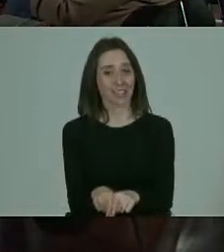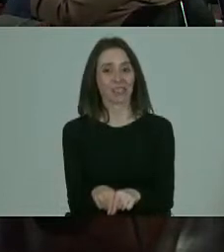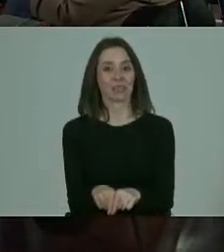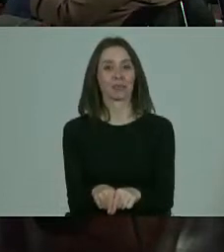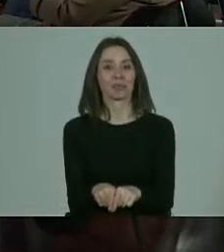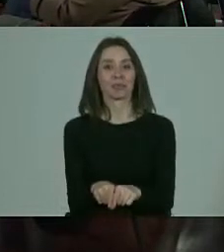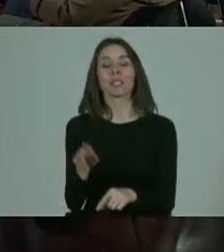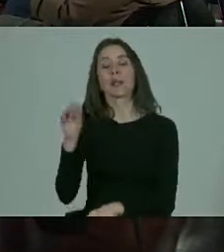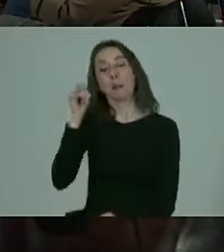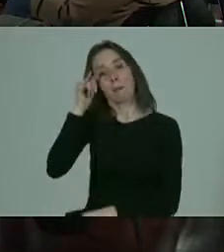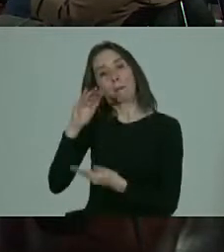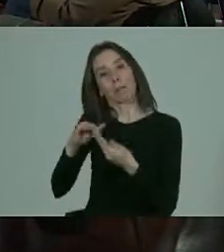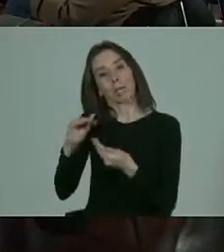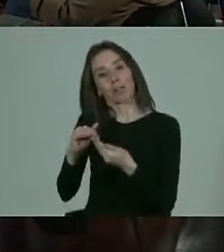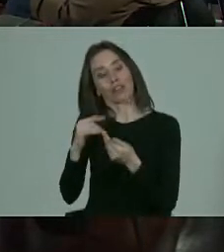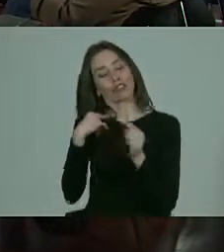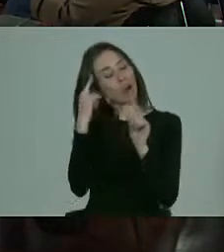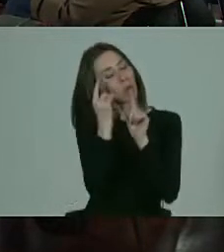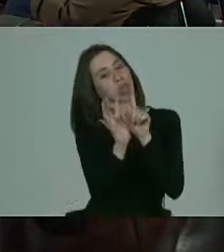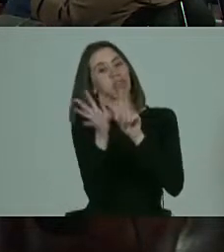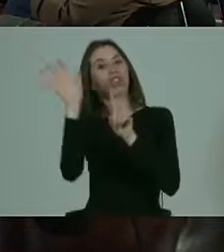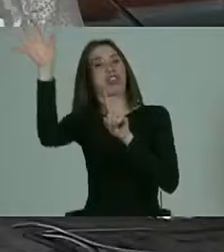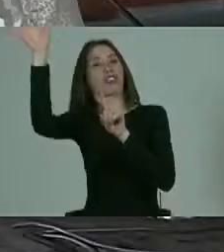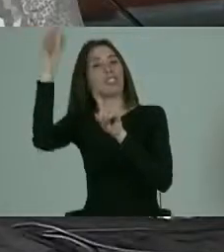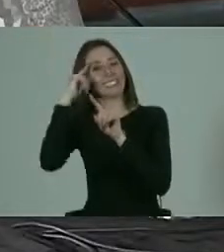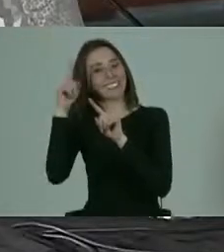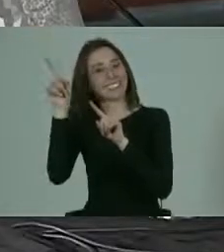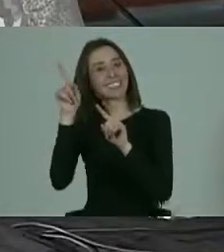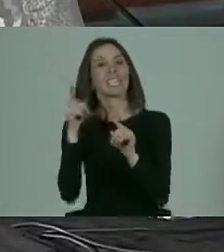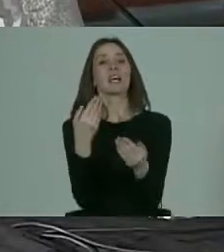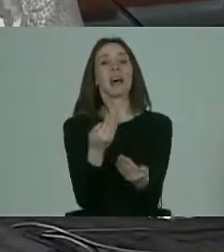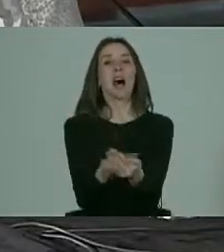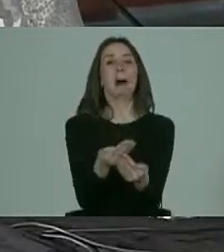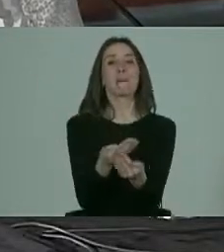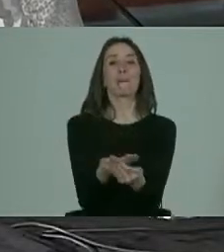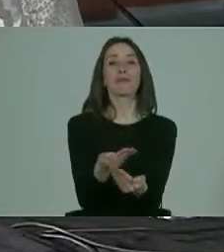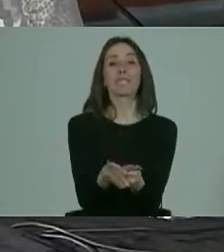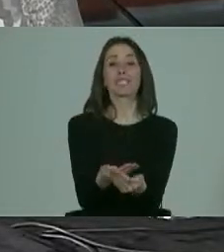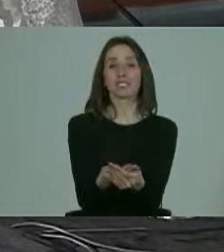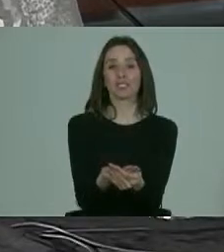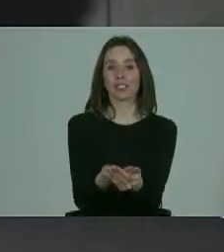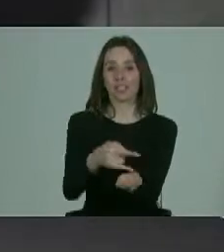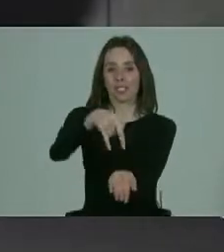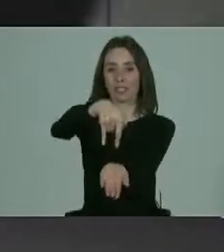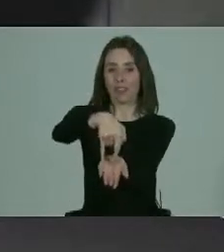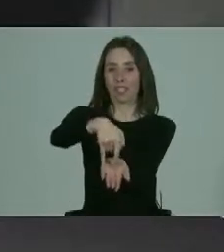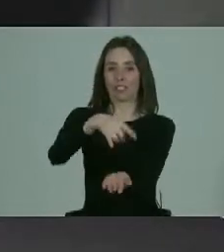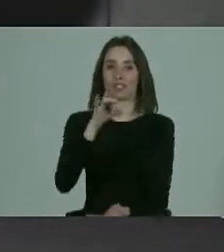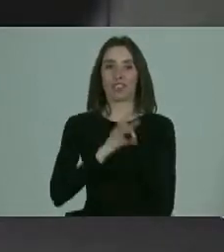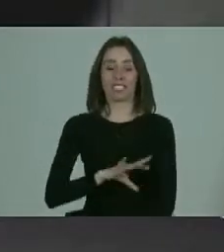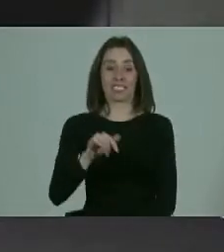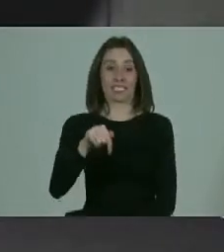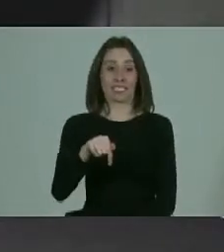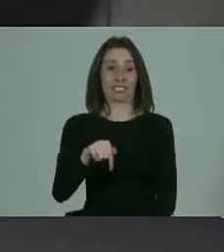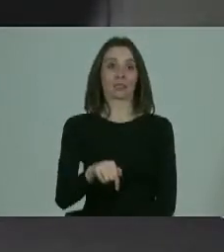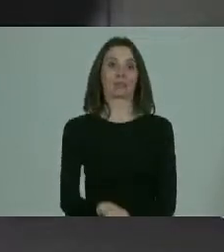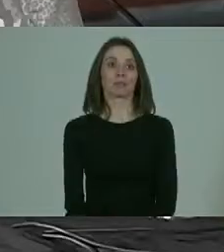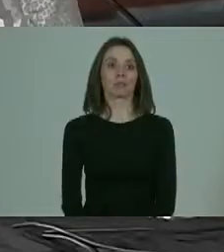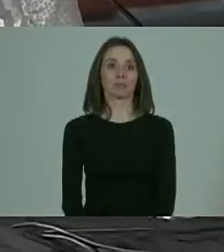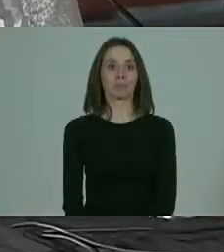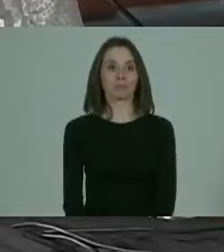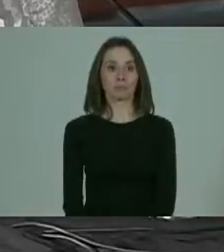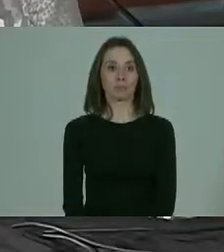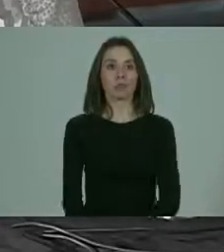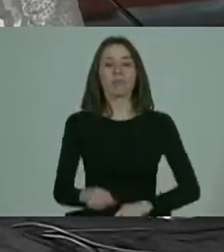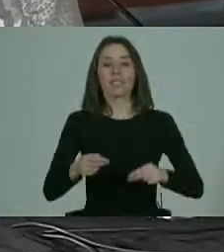perdona que haya un poco por las ramas pero quiero aprovechar que estamos en el congreso de chile porque el